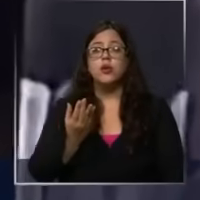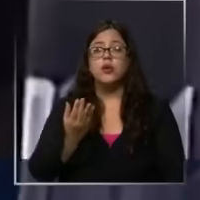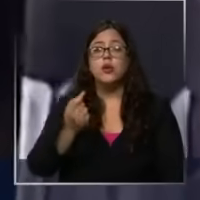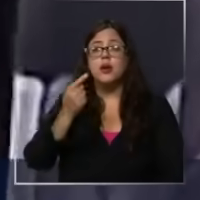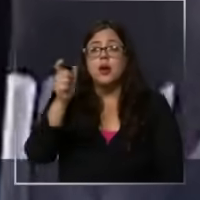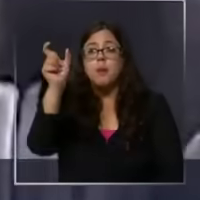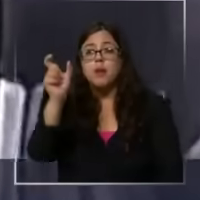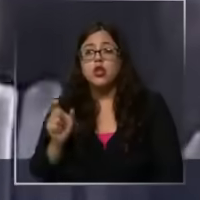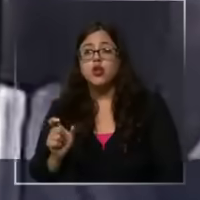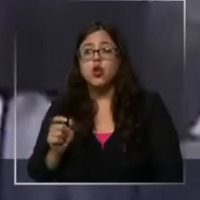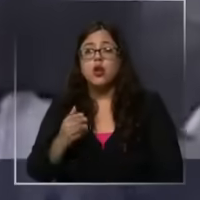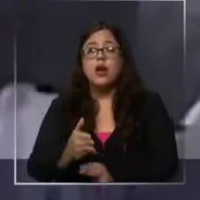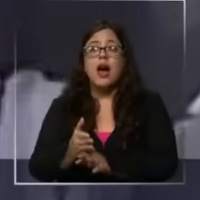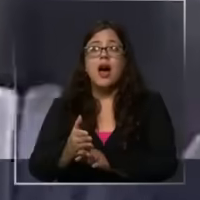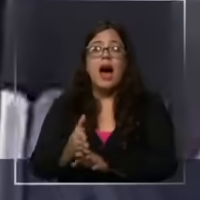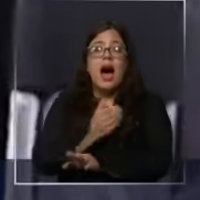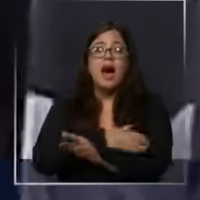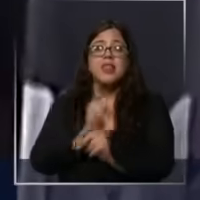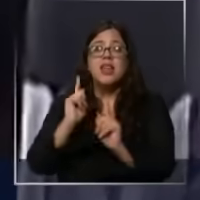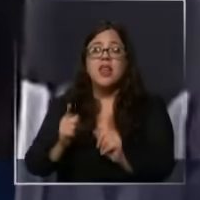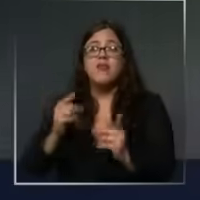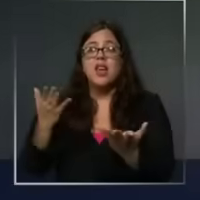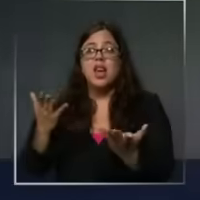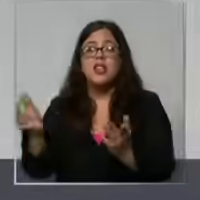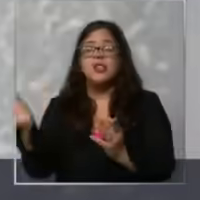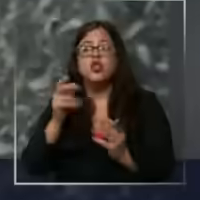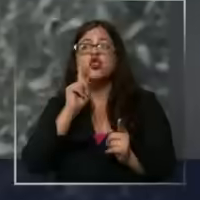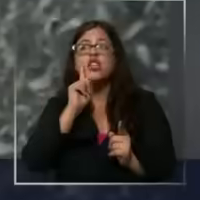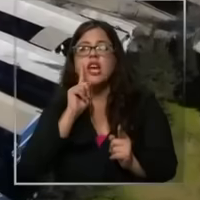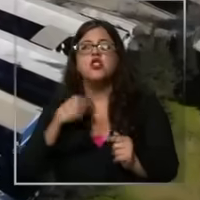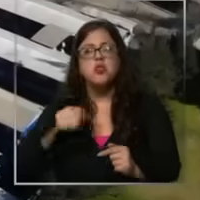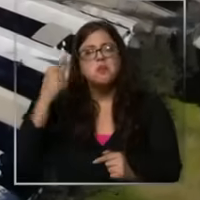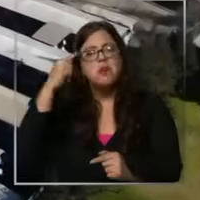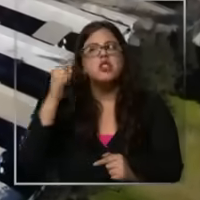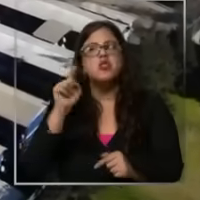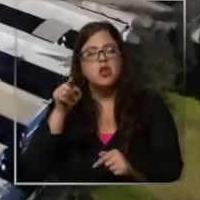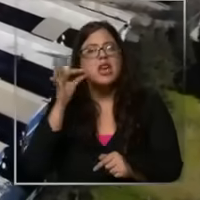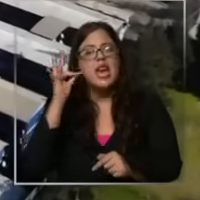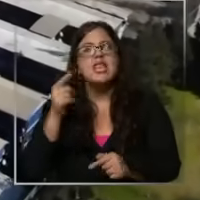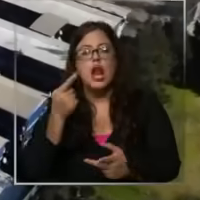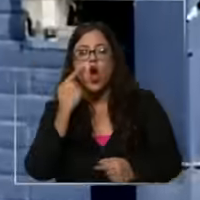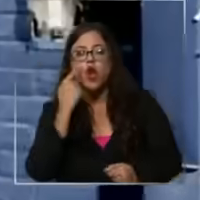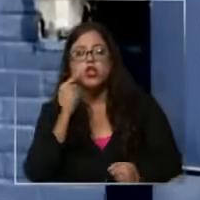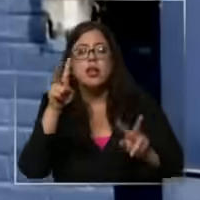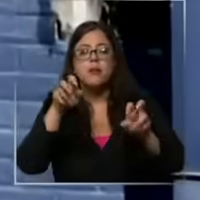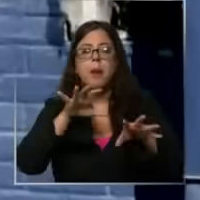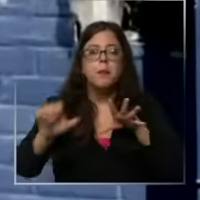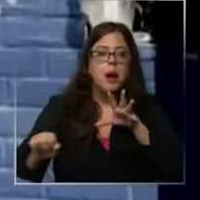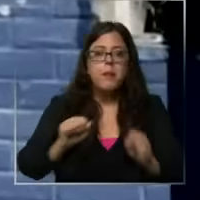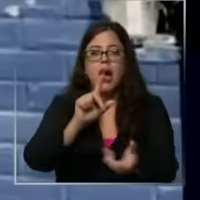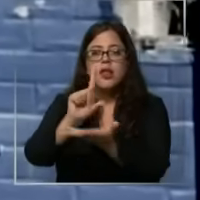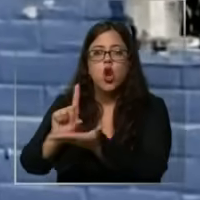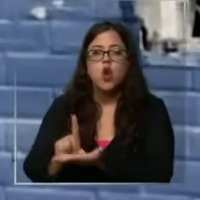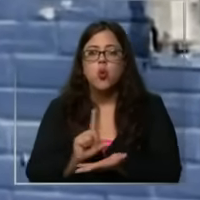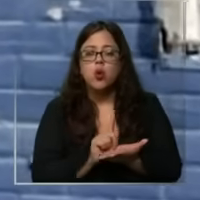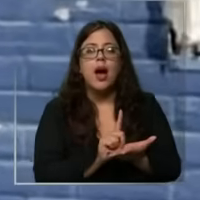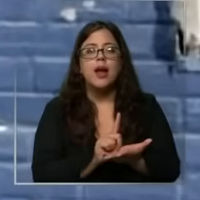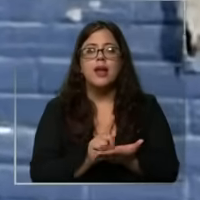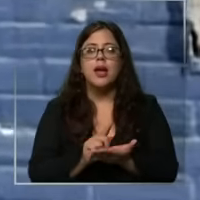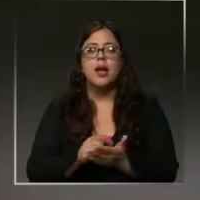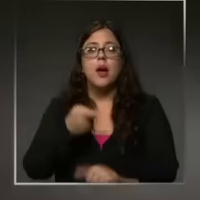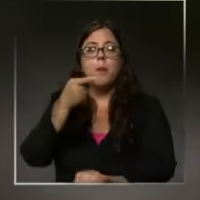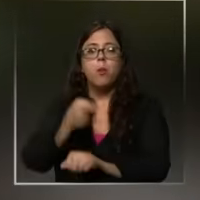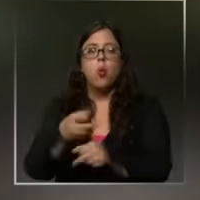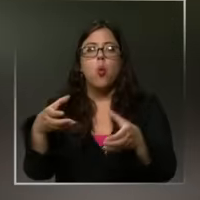tiene que haber dicho quién fue. Ella los conocía. Yo creo que los conocía. Es en la apropiación del territorio. Subordinación